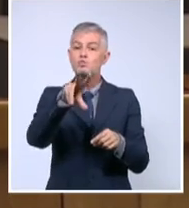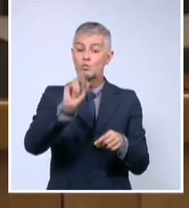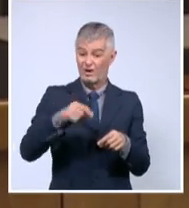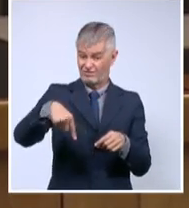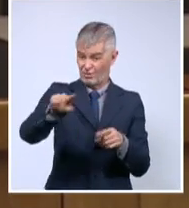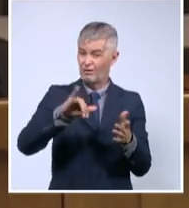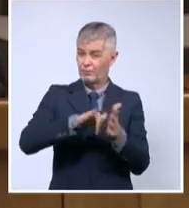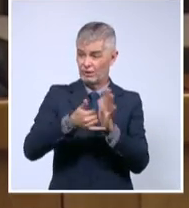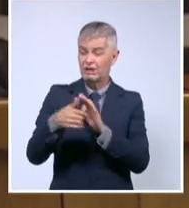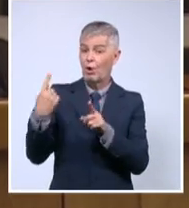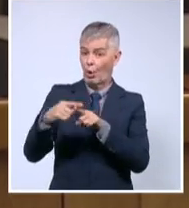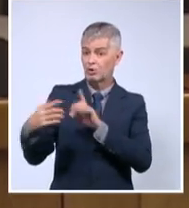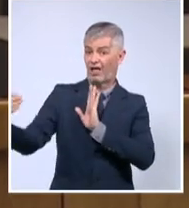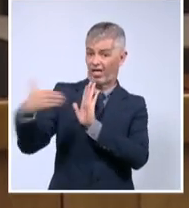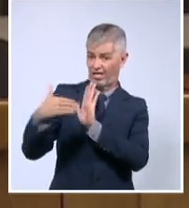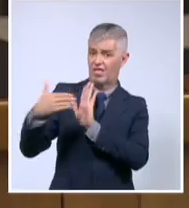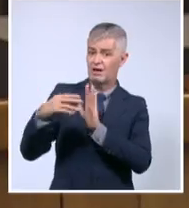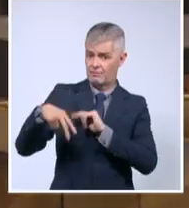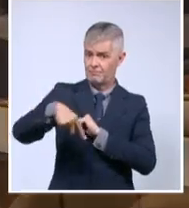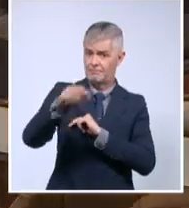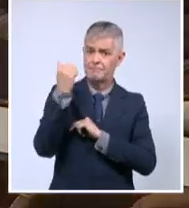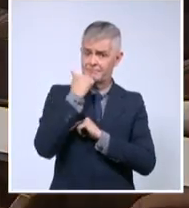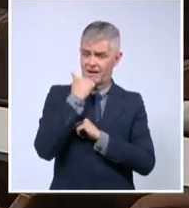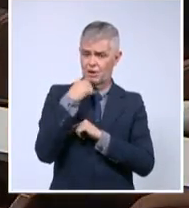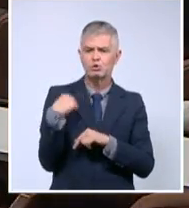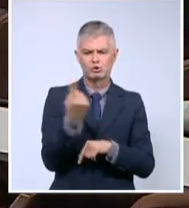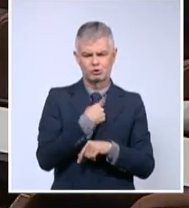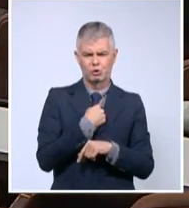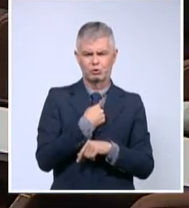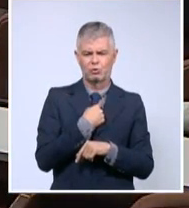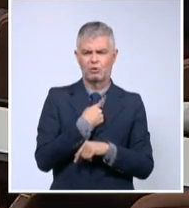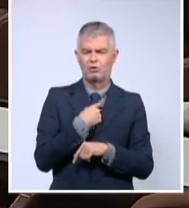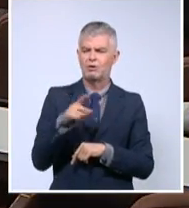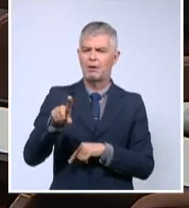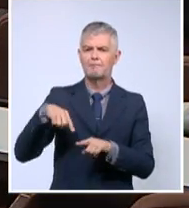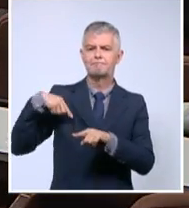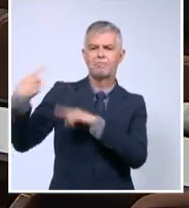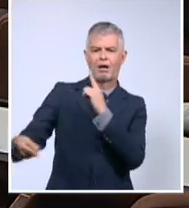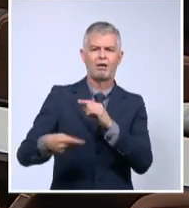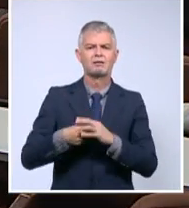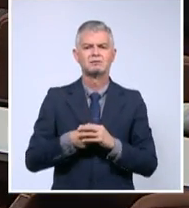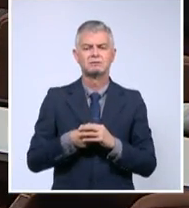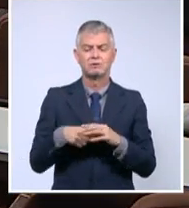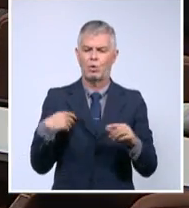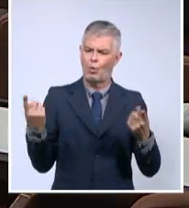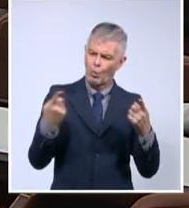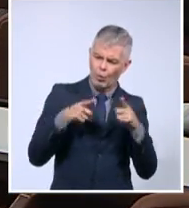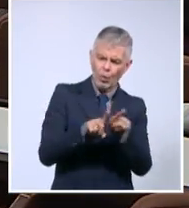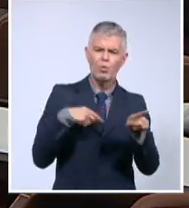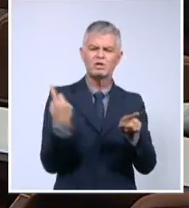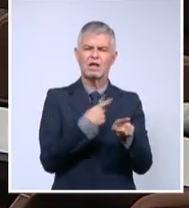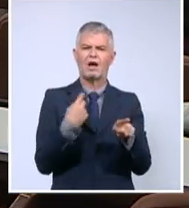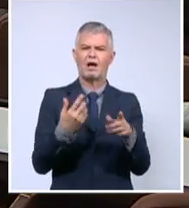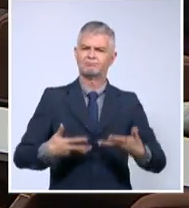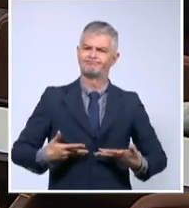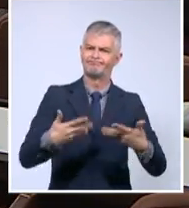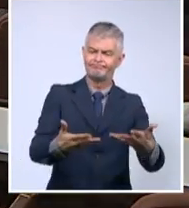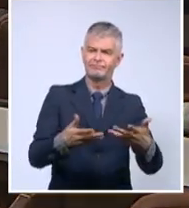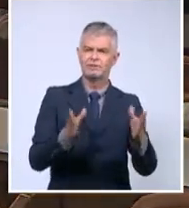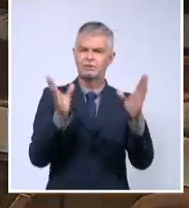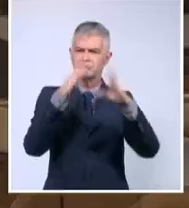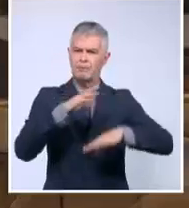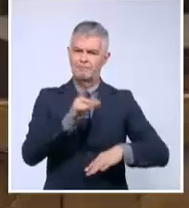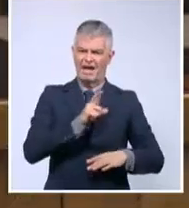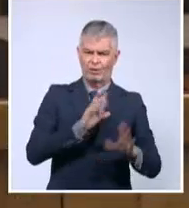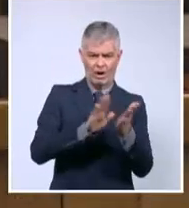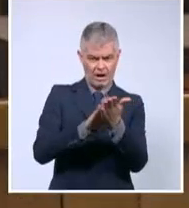y nuevamente las derrotaremos. Con unidad, con coherencia, con disposición, sin miedo,